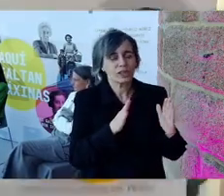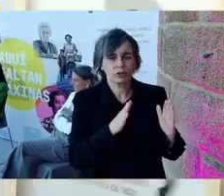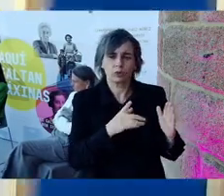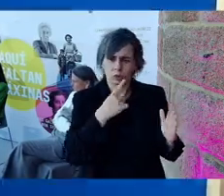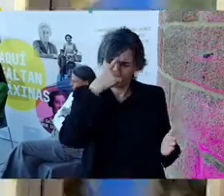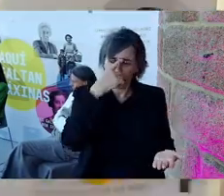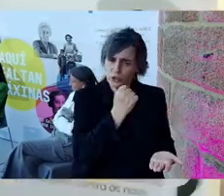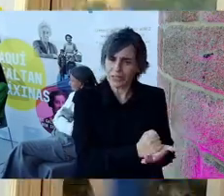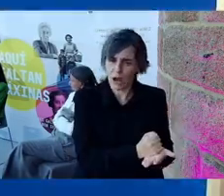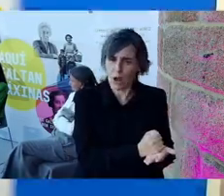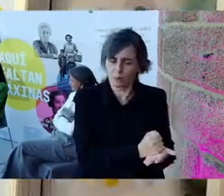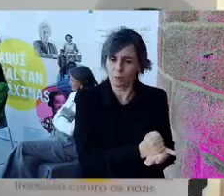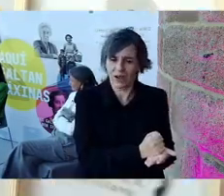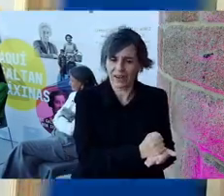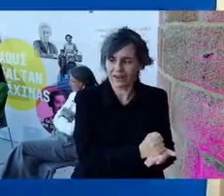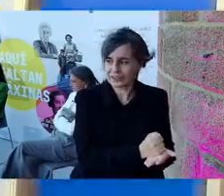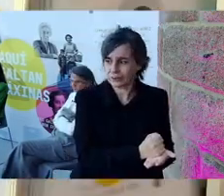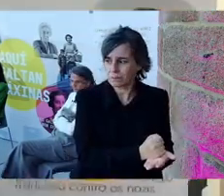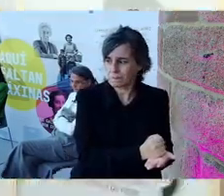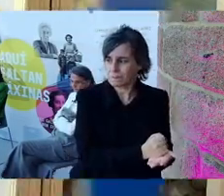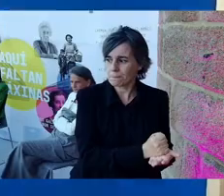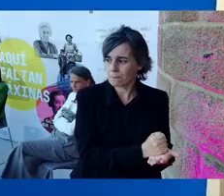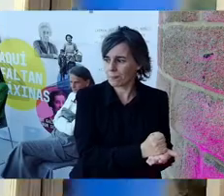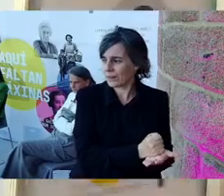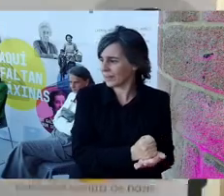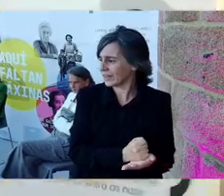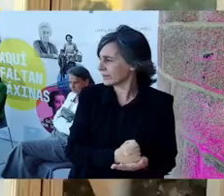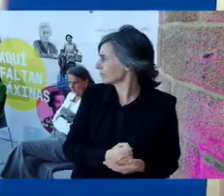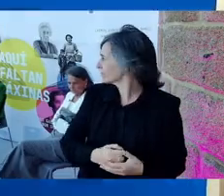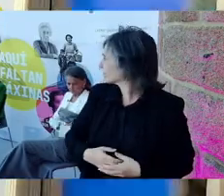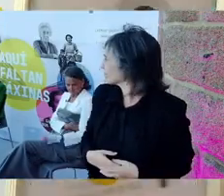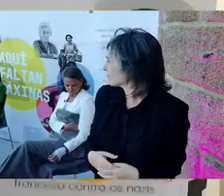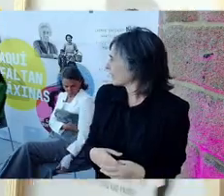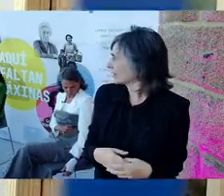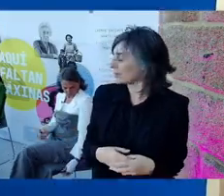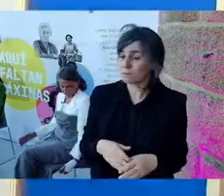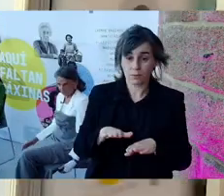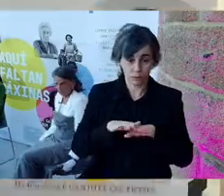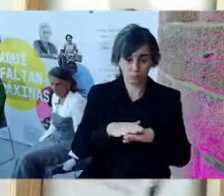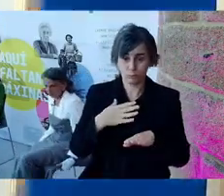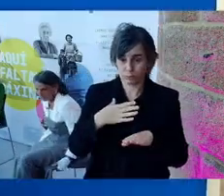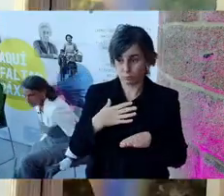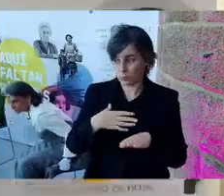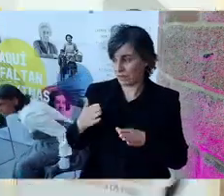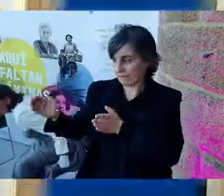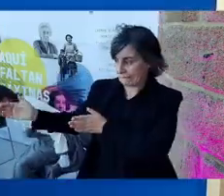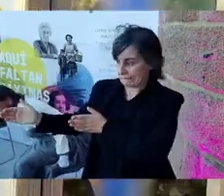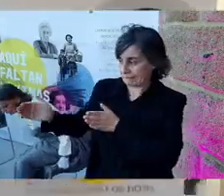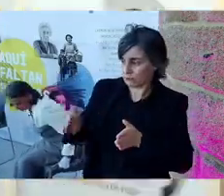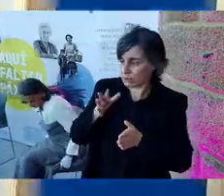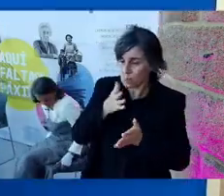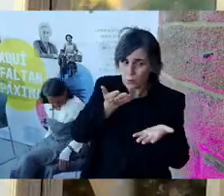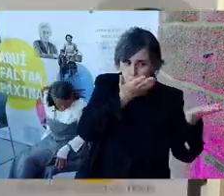episodios más traumáticos. Y precisamente, bueno, pues cuando ten que vir...